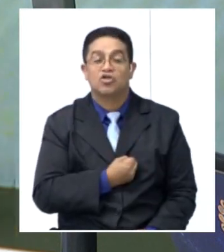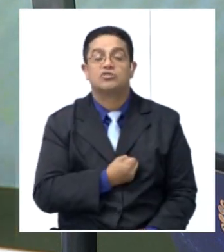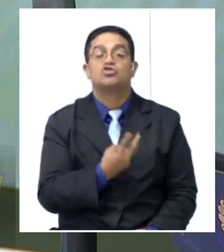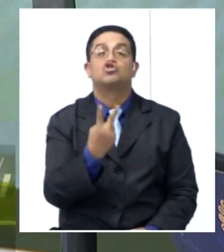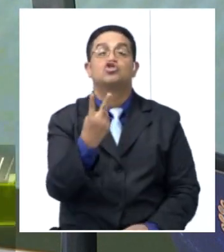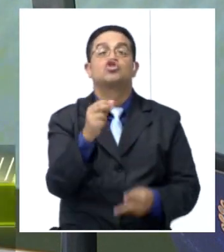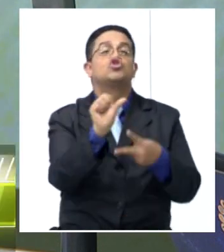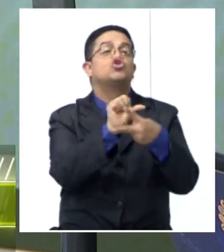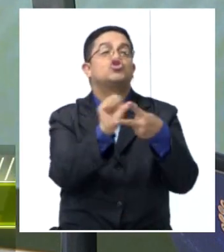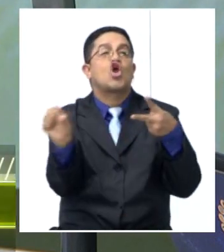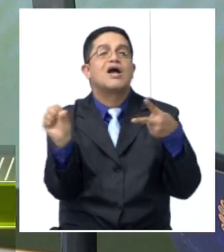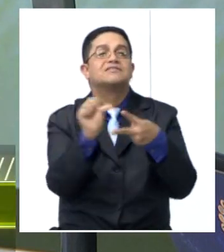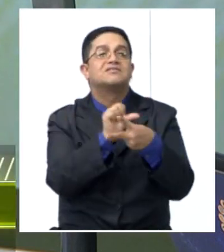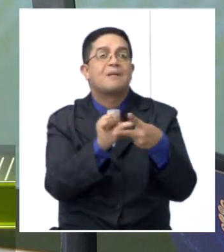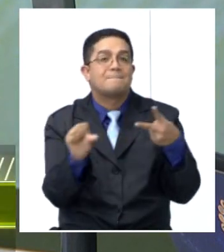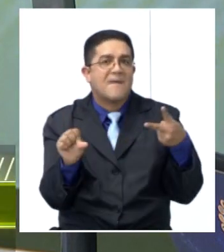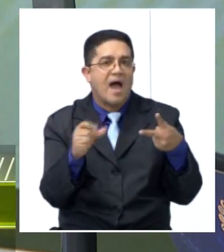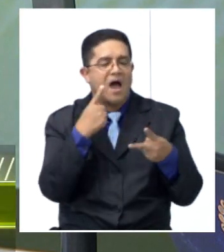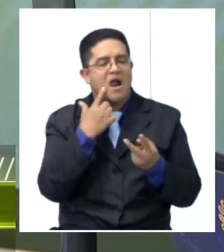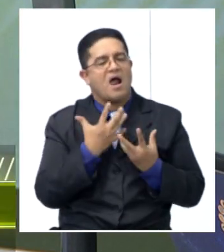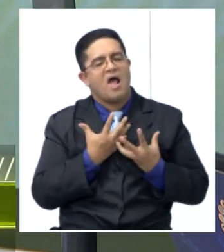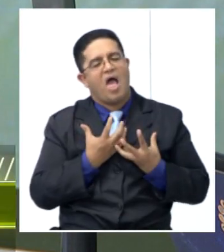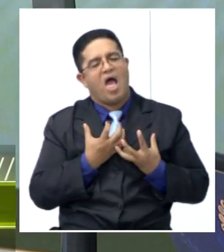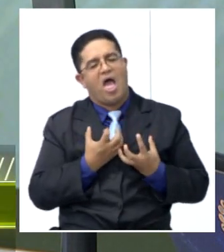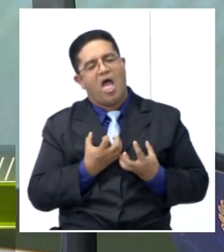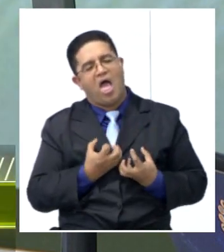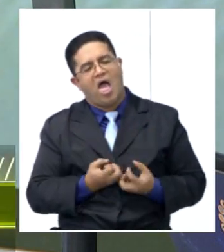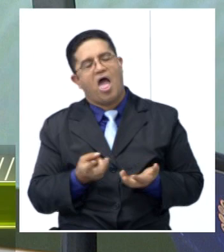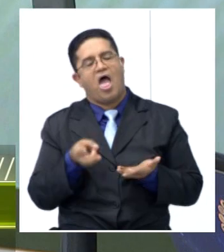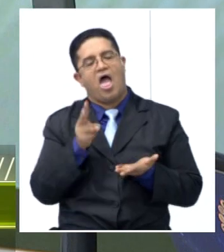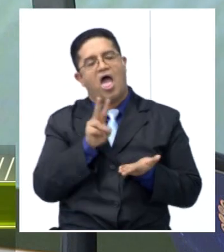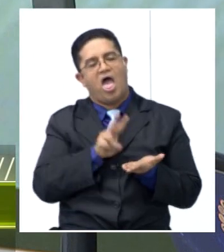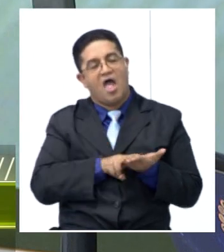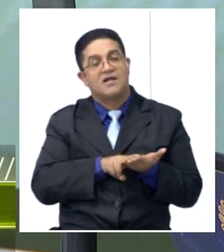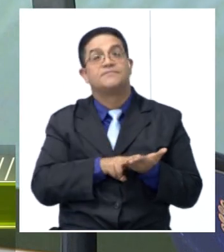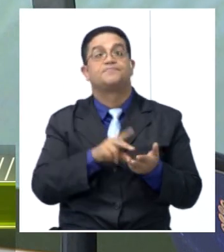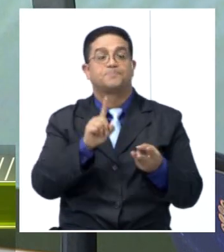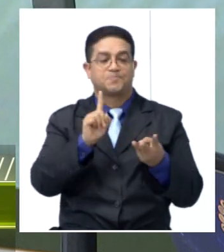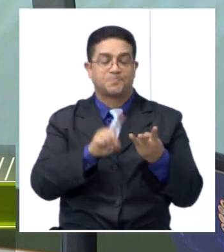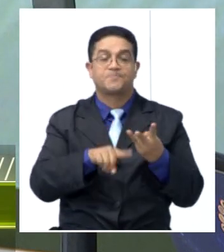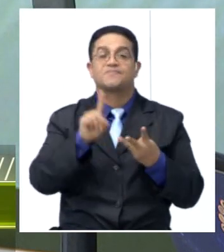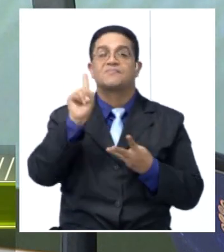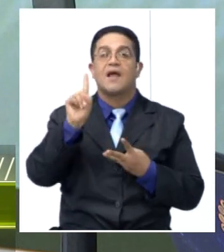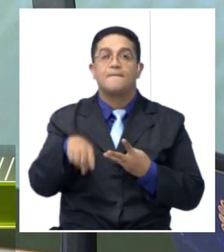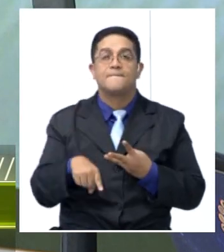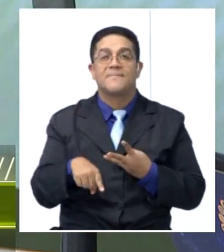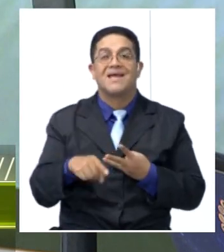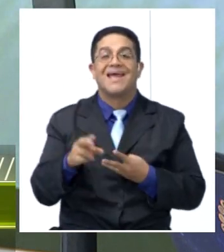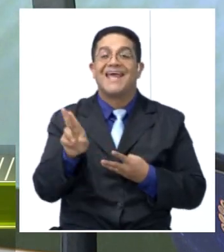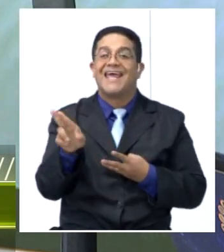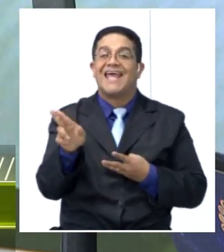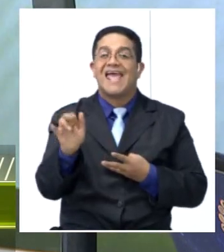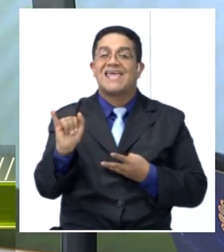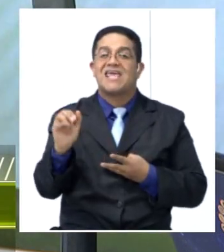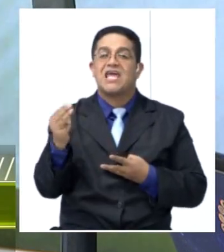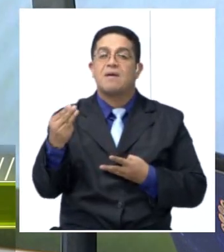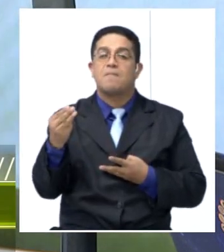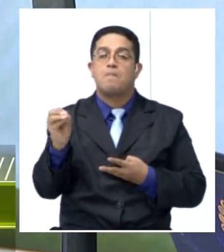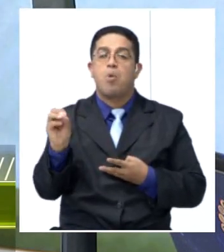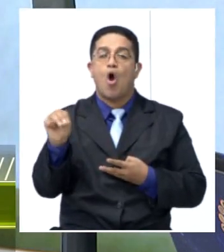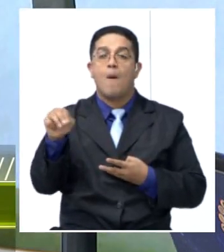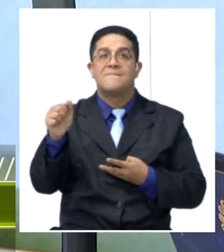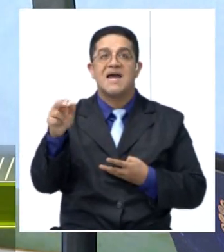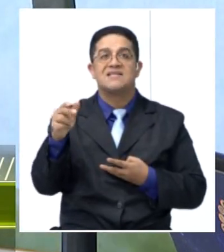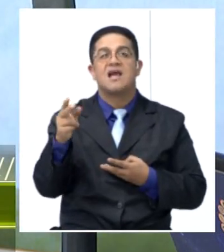semanas consecutivas presentando estos síntomas de depresión inhibida. Y por otro lado, la hipomanía habitualmente son